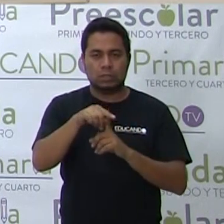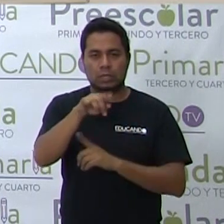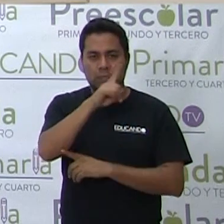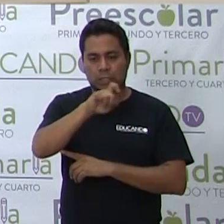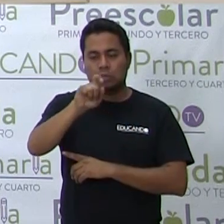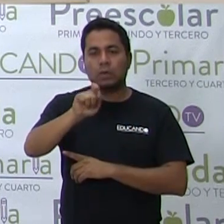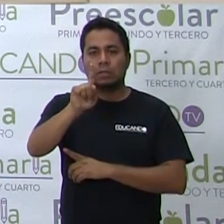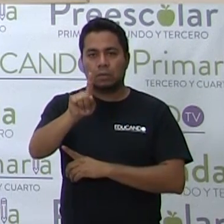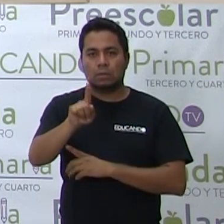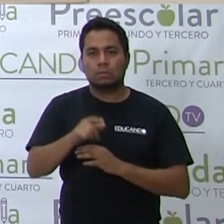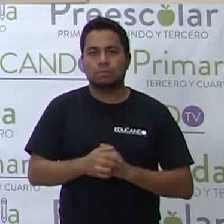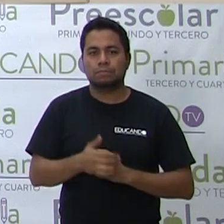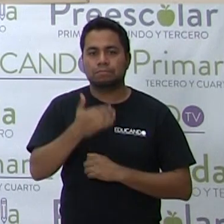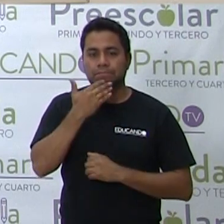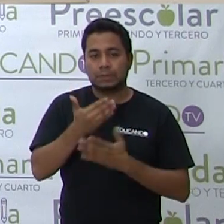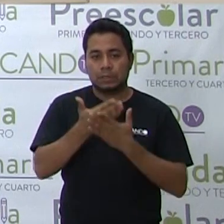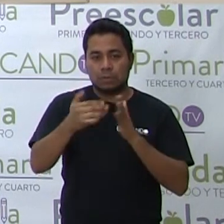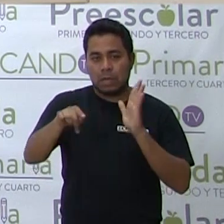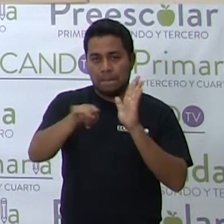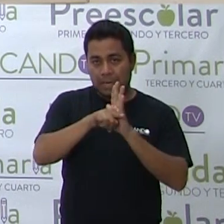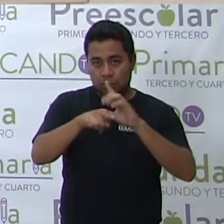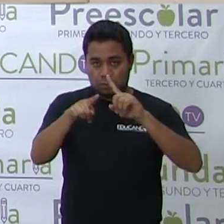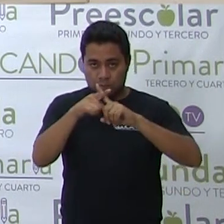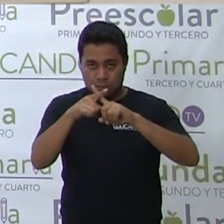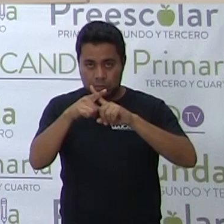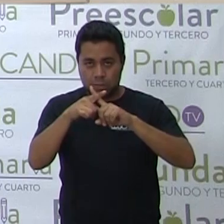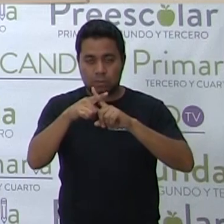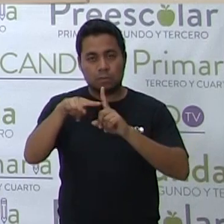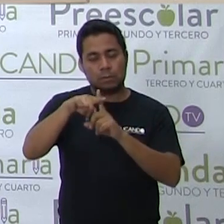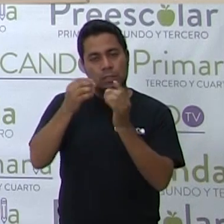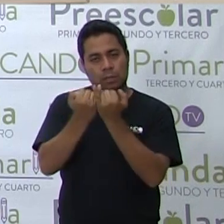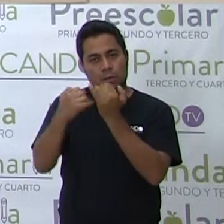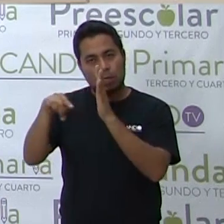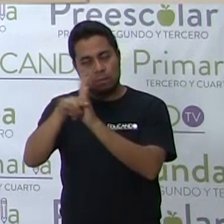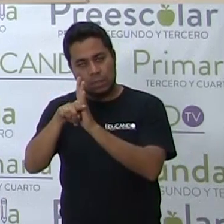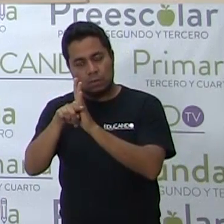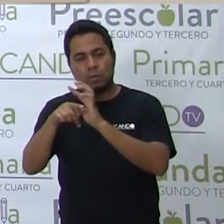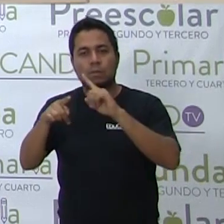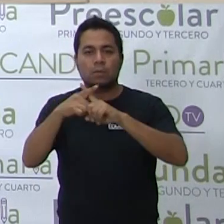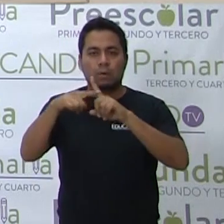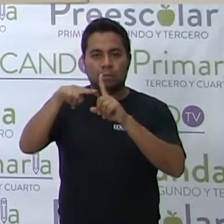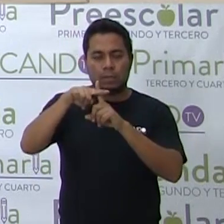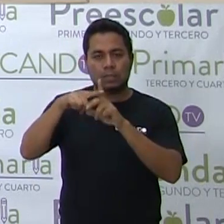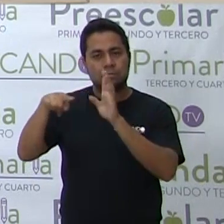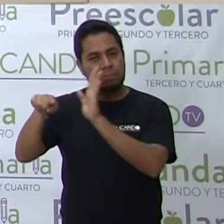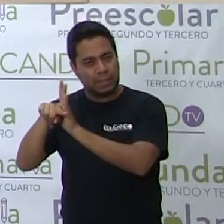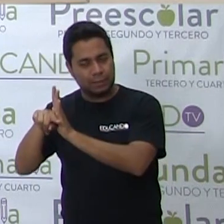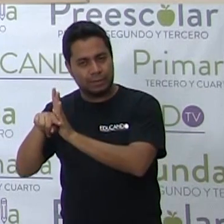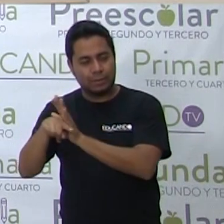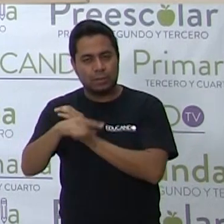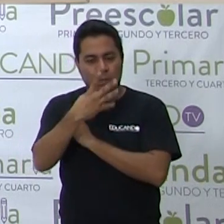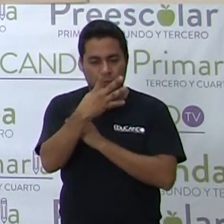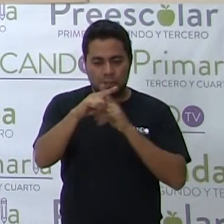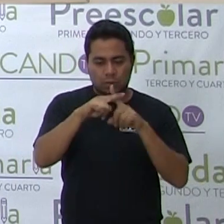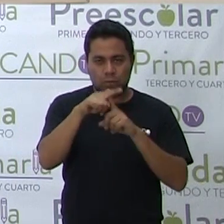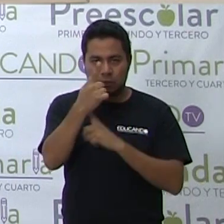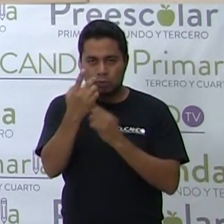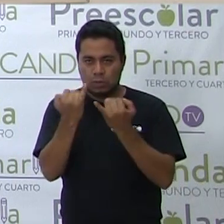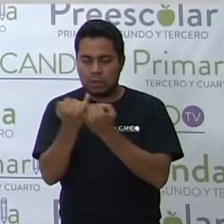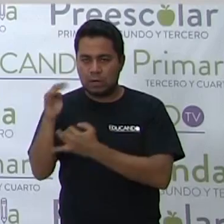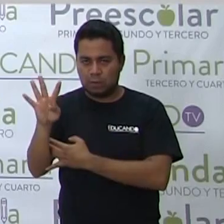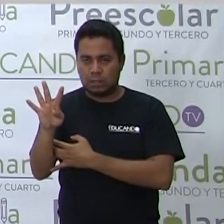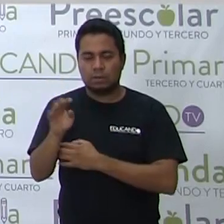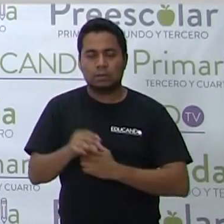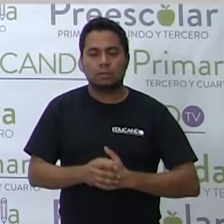121 ahora menos por más menos por más menos 4 * 1